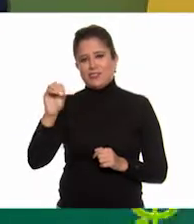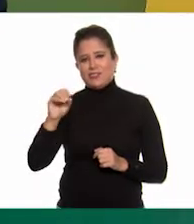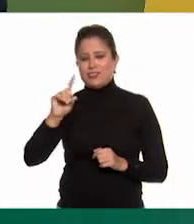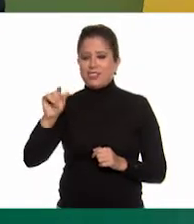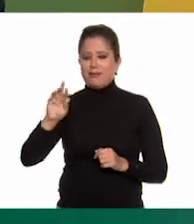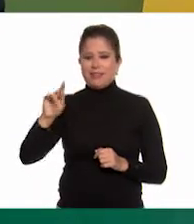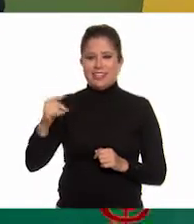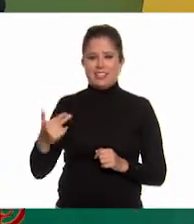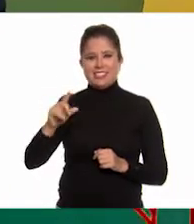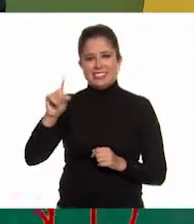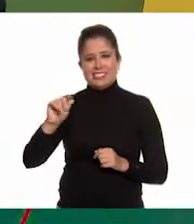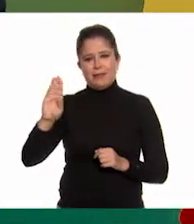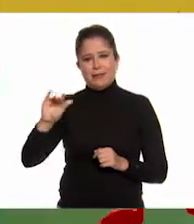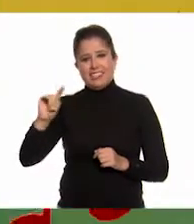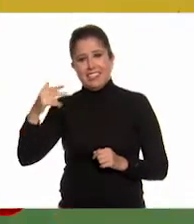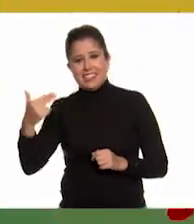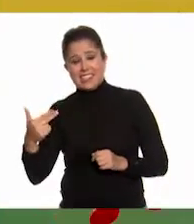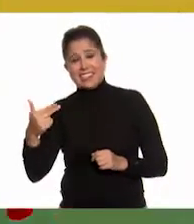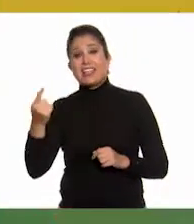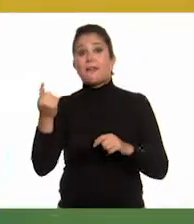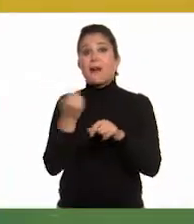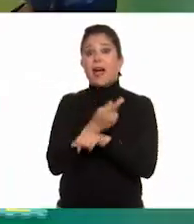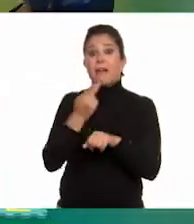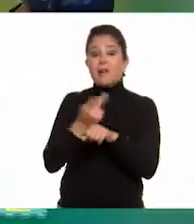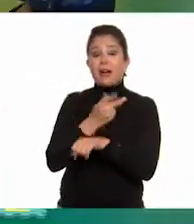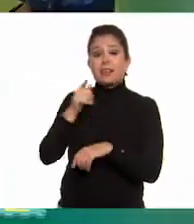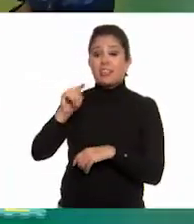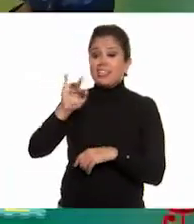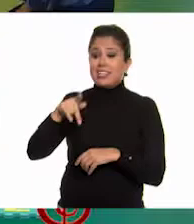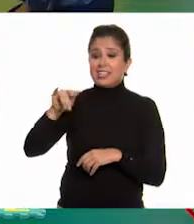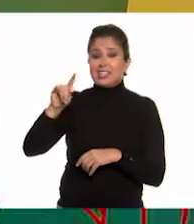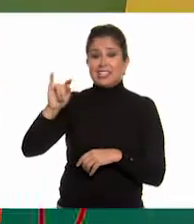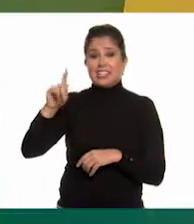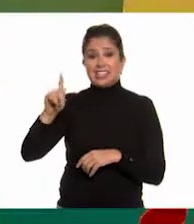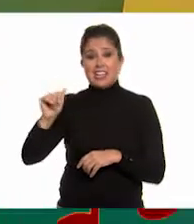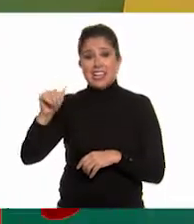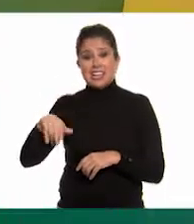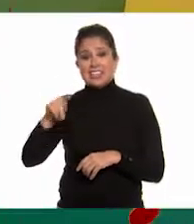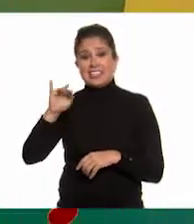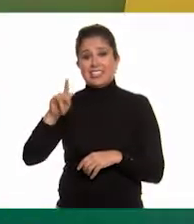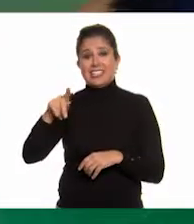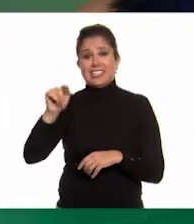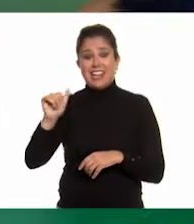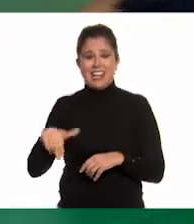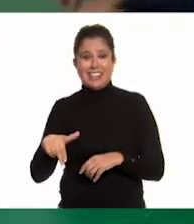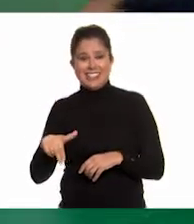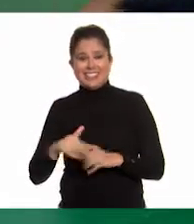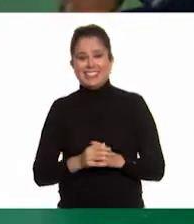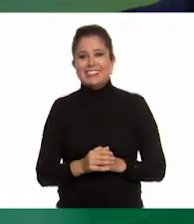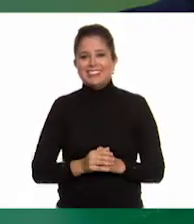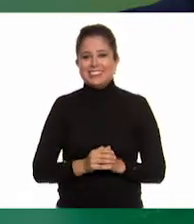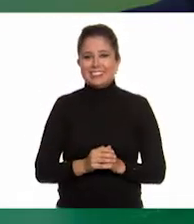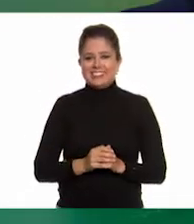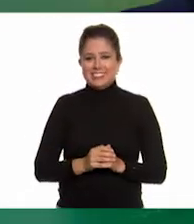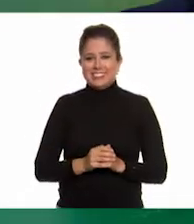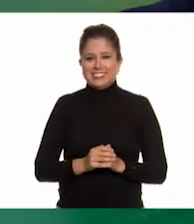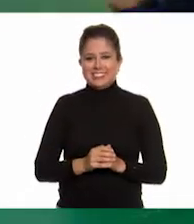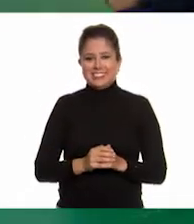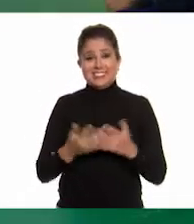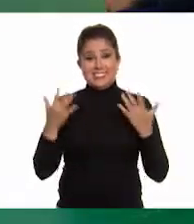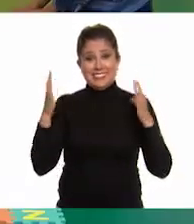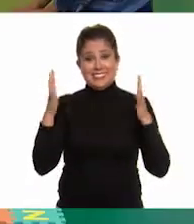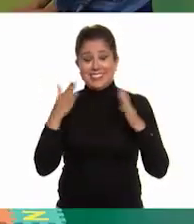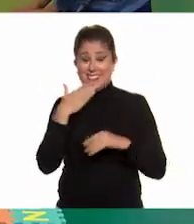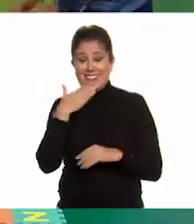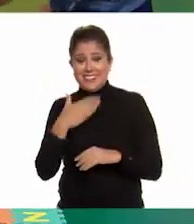sango, sabaré, sabaré, que va pasando con su triqui, triqui, tran, con su triqui, triqui, tran. Ay, es dos veces, me equivoqué. Tiene que ser